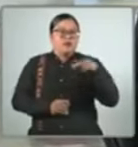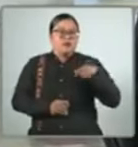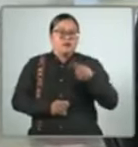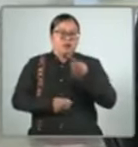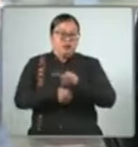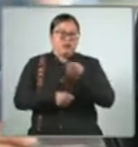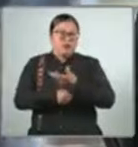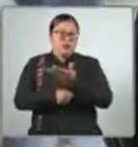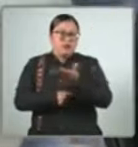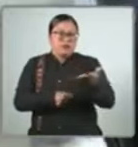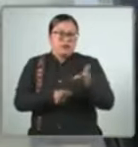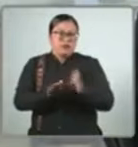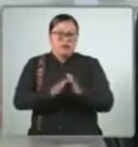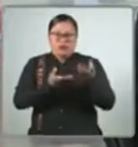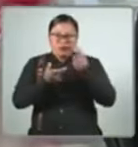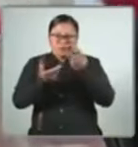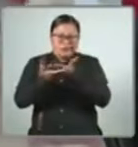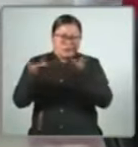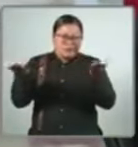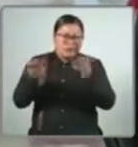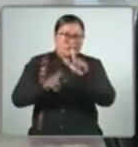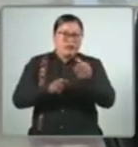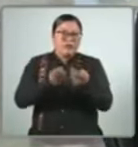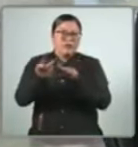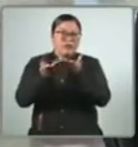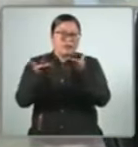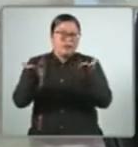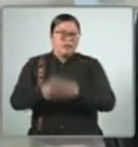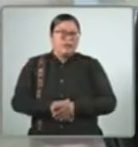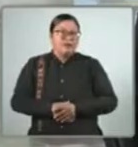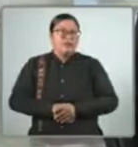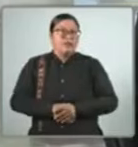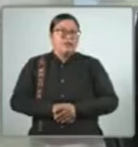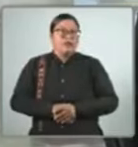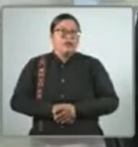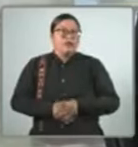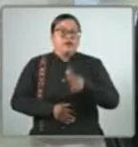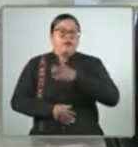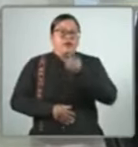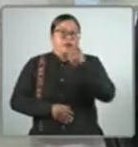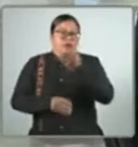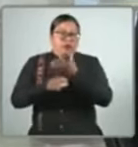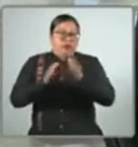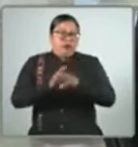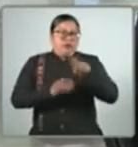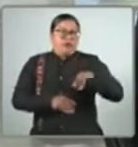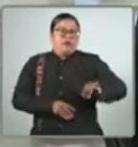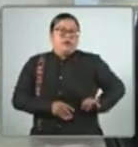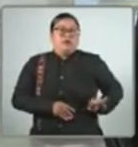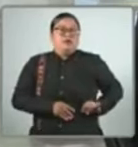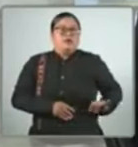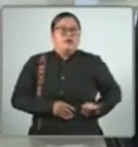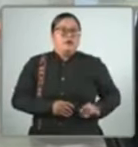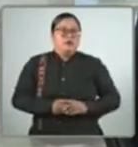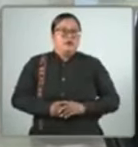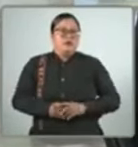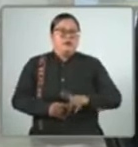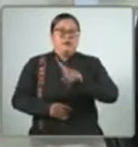primero hacemos un pequeño panorama y luego viene la pregunta. Hay un detalle interesante. El